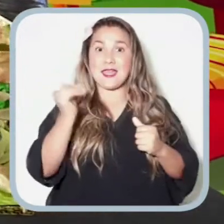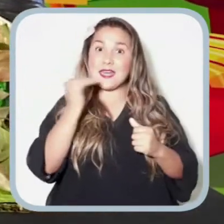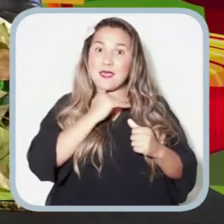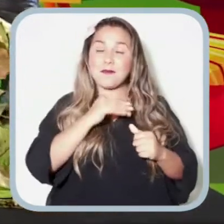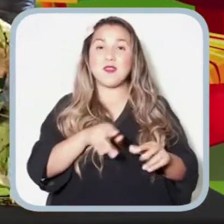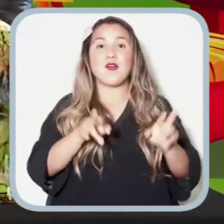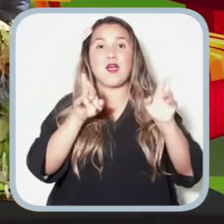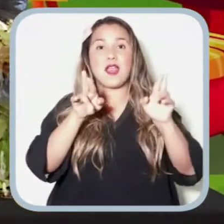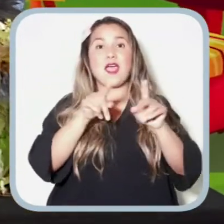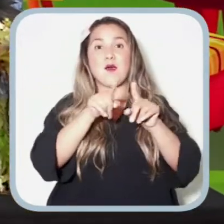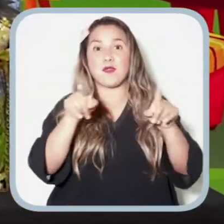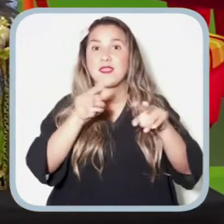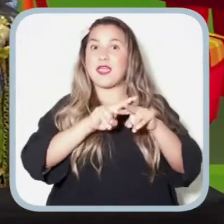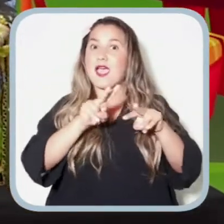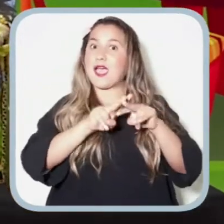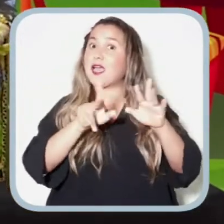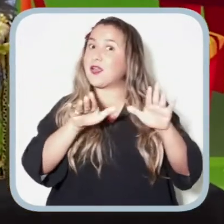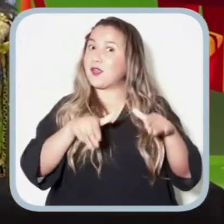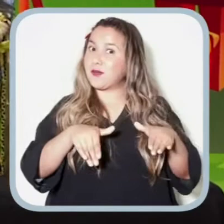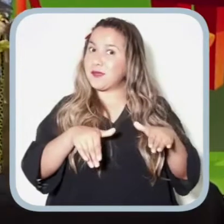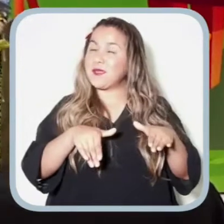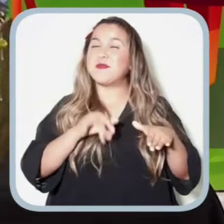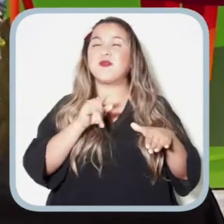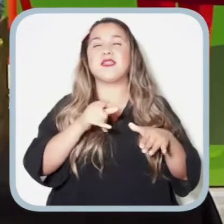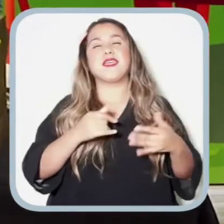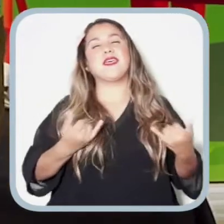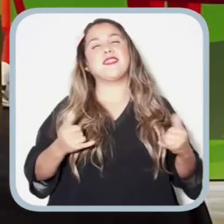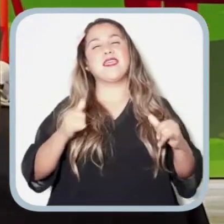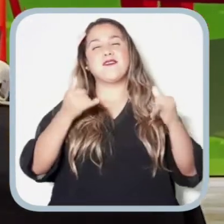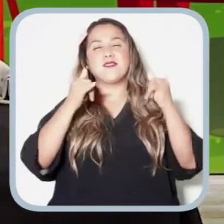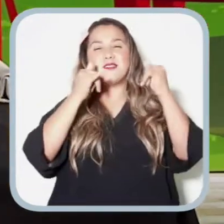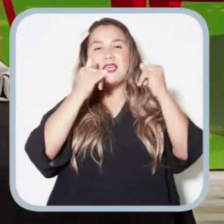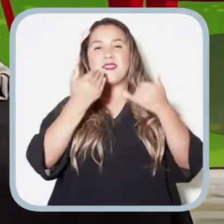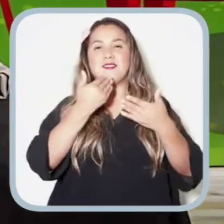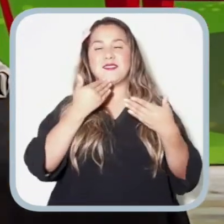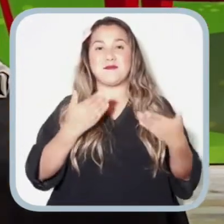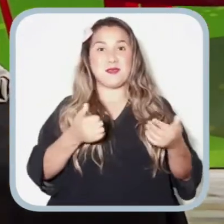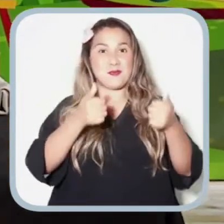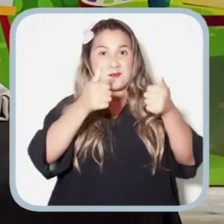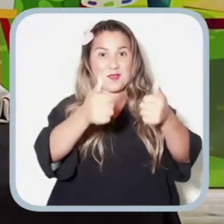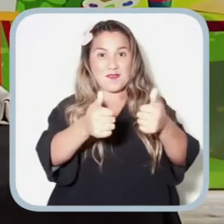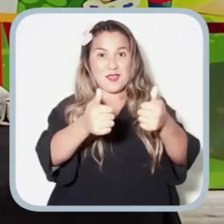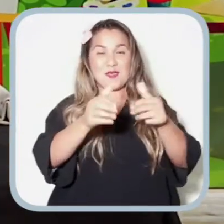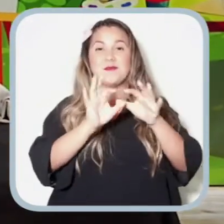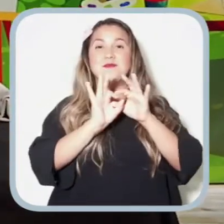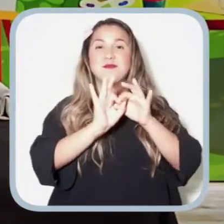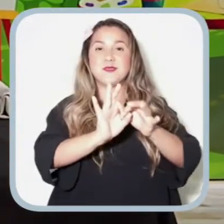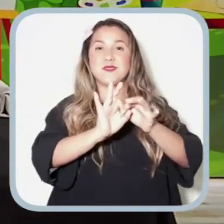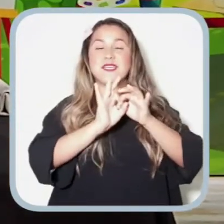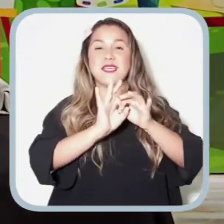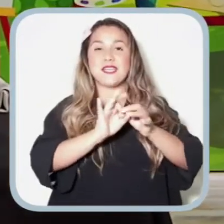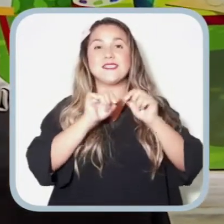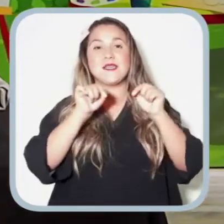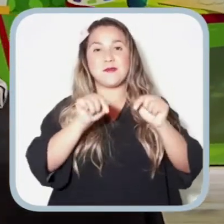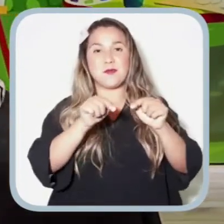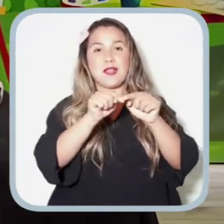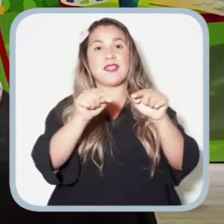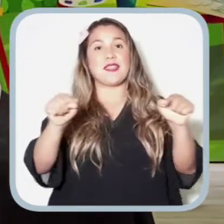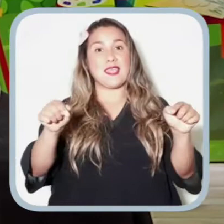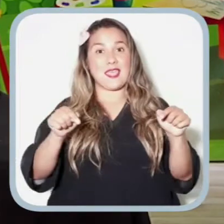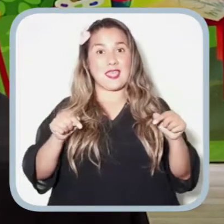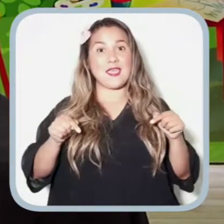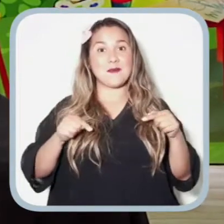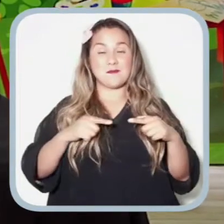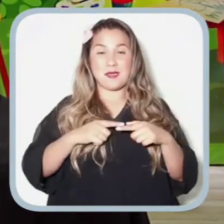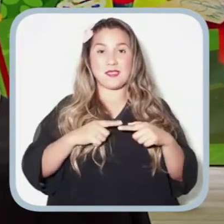ustedes hagan lo mismo y que lo hayan pasado muy bien muchas gracias por este espacio y no olviden ir a